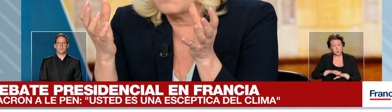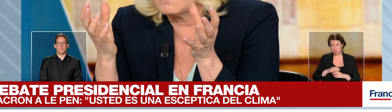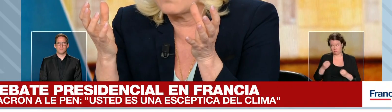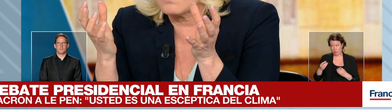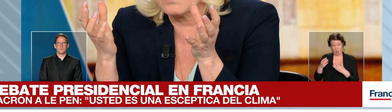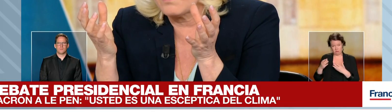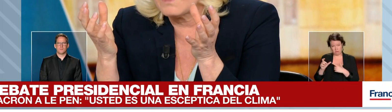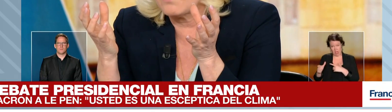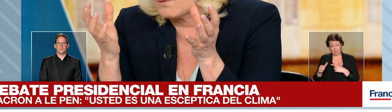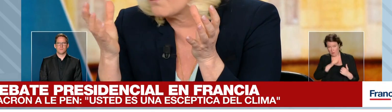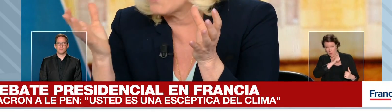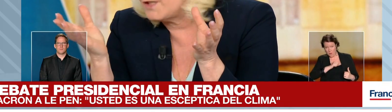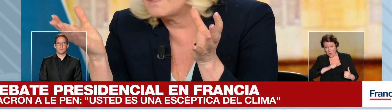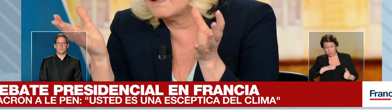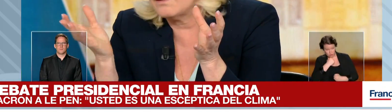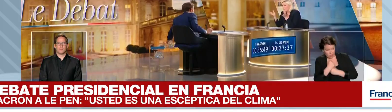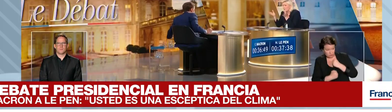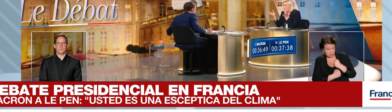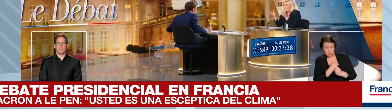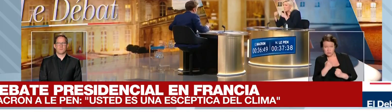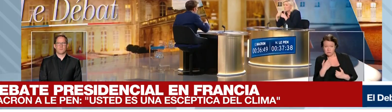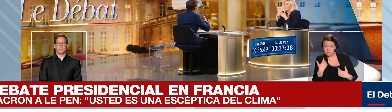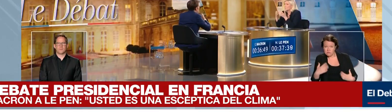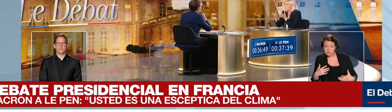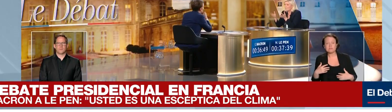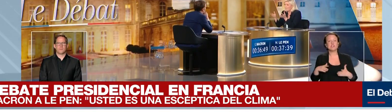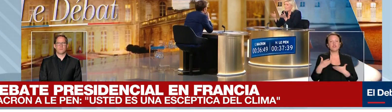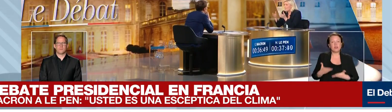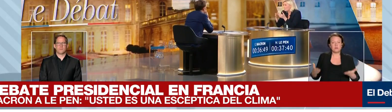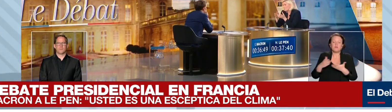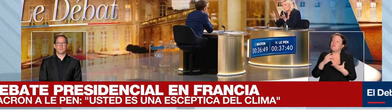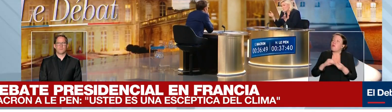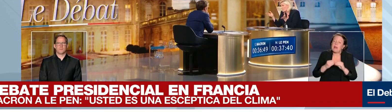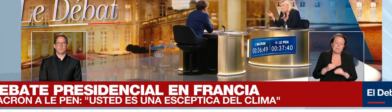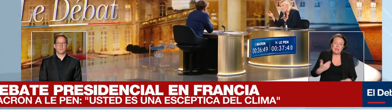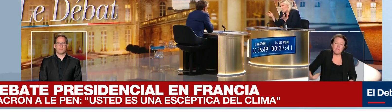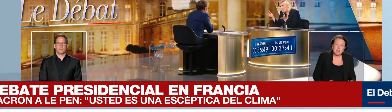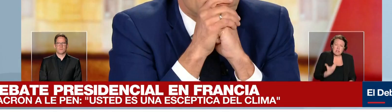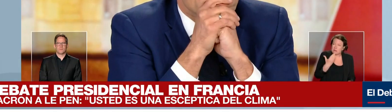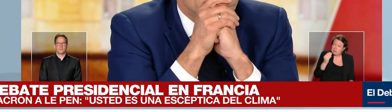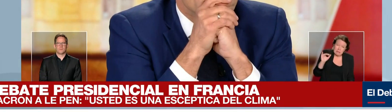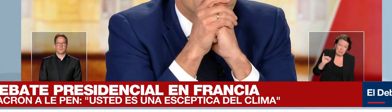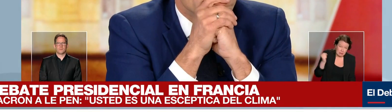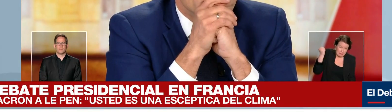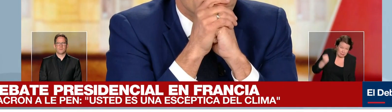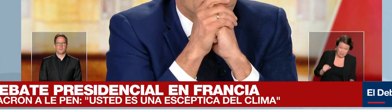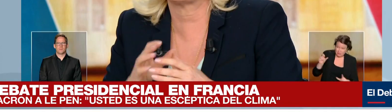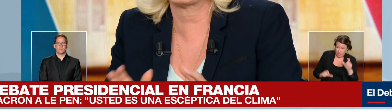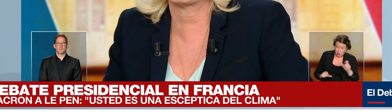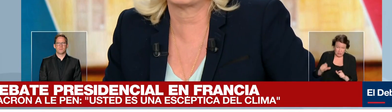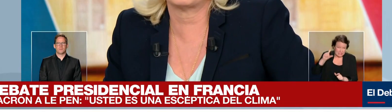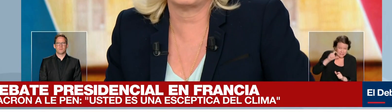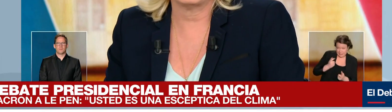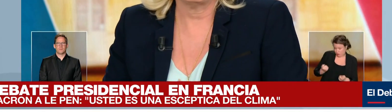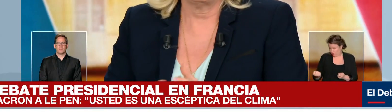Crea sufrimiento, agrava situaciones que son situaciones ya de fragilidad, porque siempre recaen sobre quienes no tienen